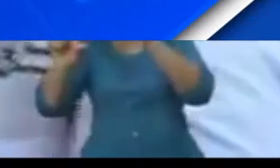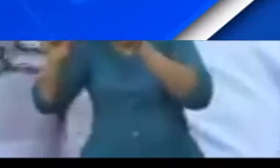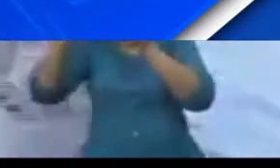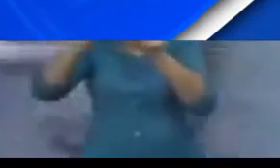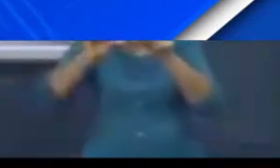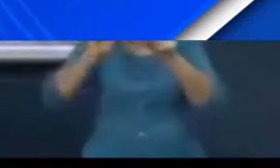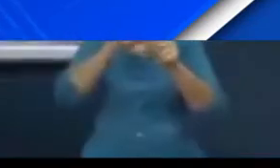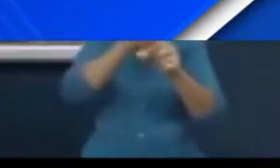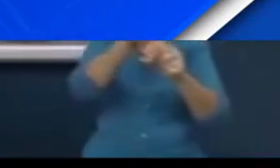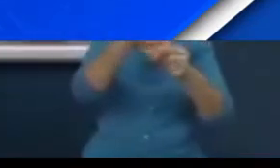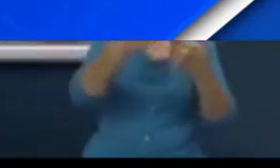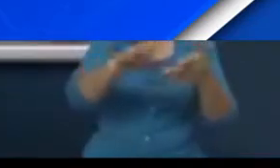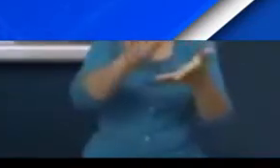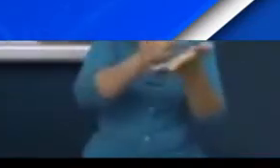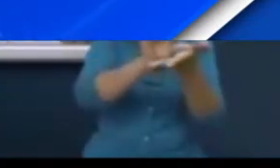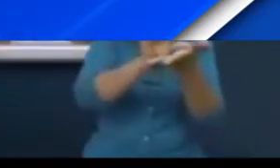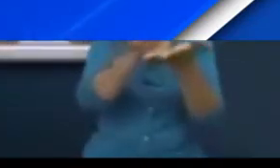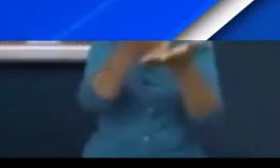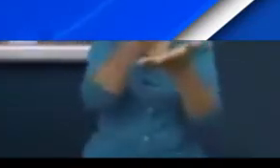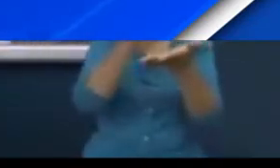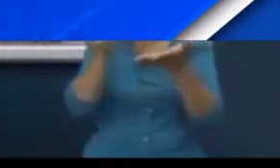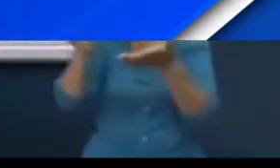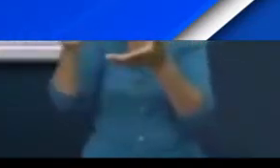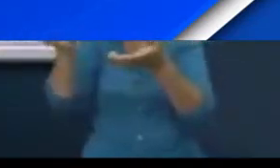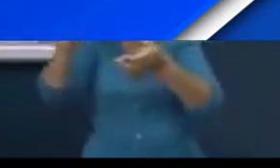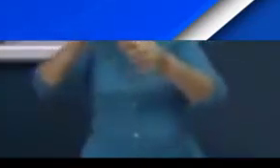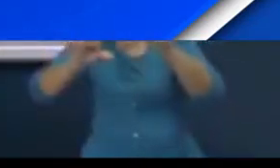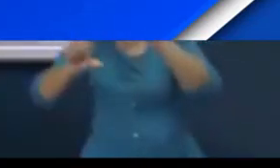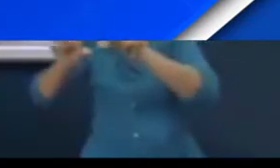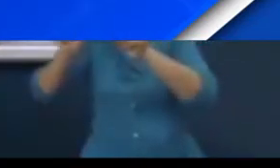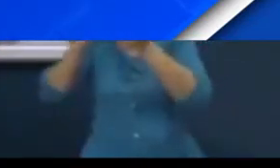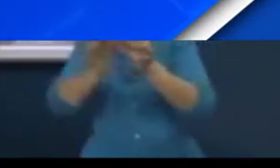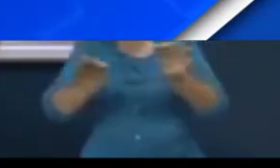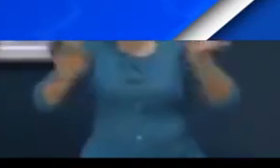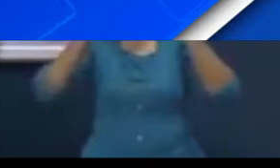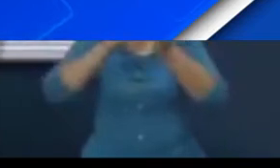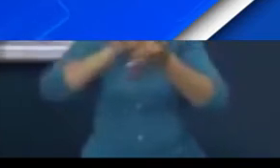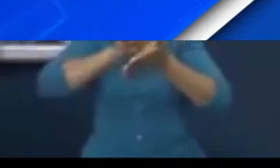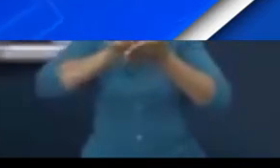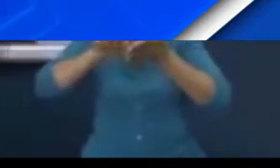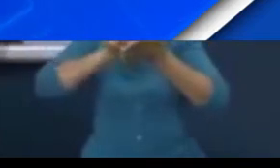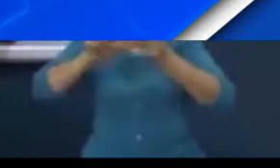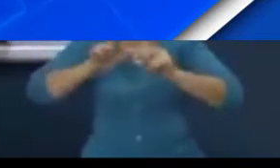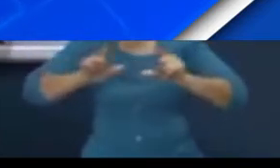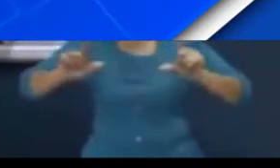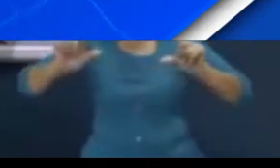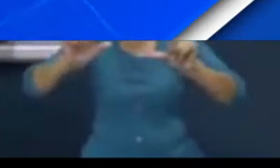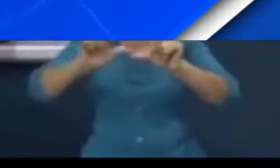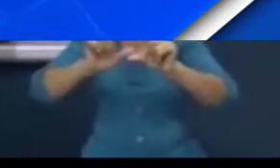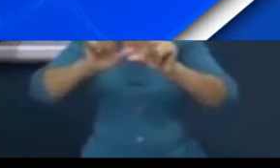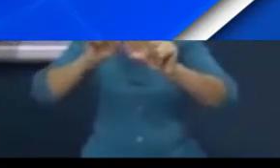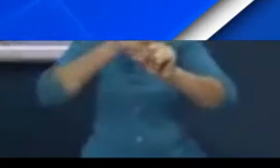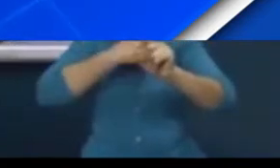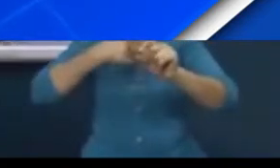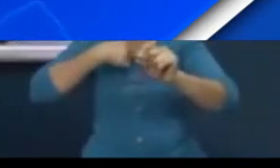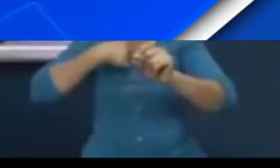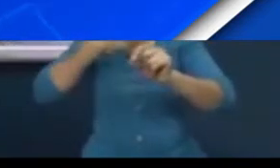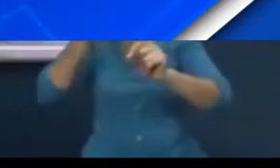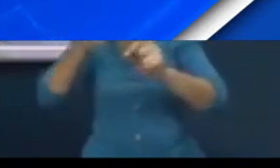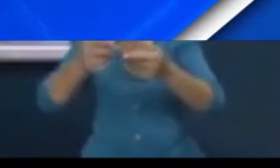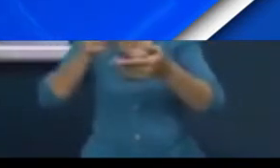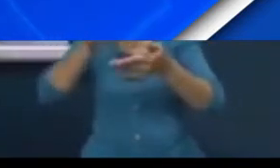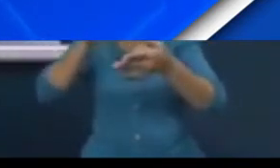otros ya vienen la vacuna ya directa para su aplicación y ese es un proceso importante la limpieza del área y aplicarla y